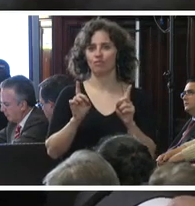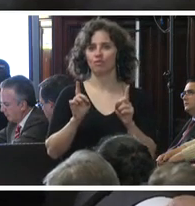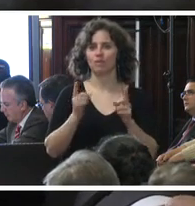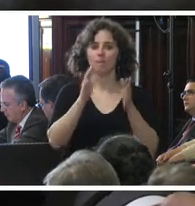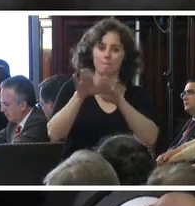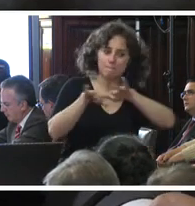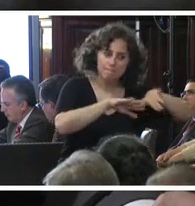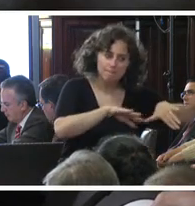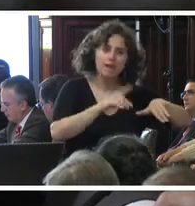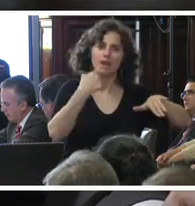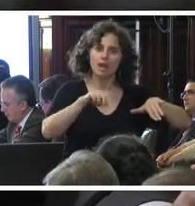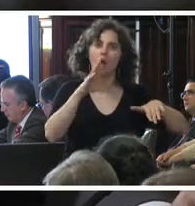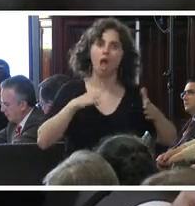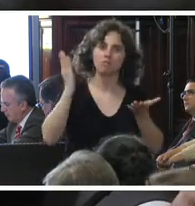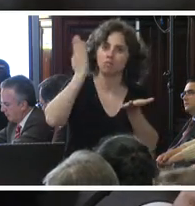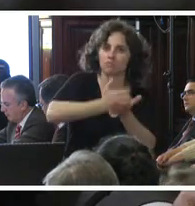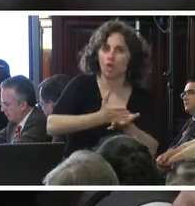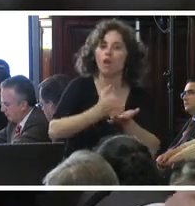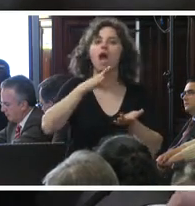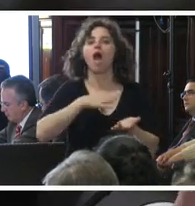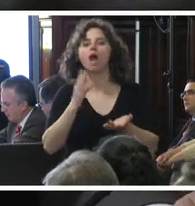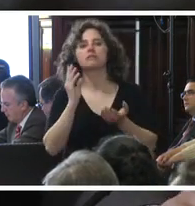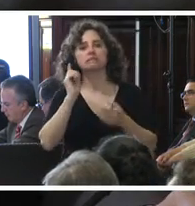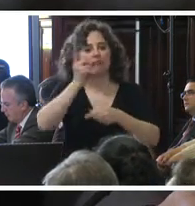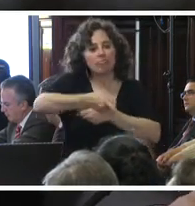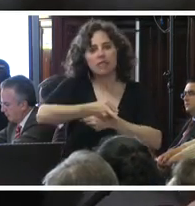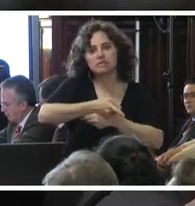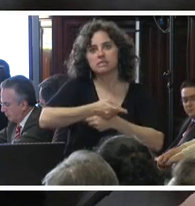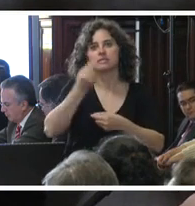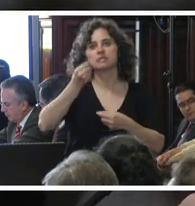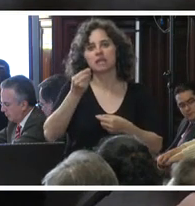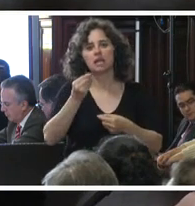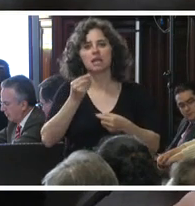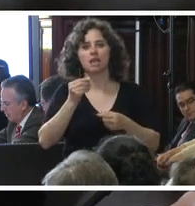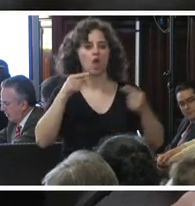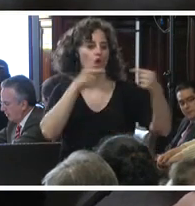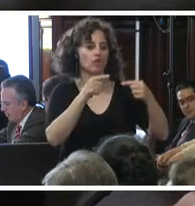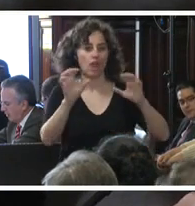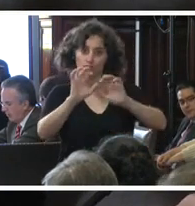Mas, sin embargo, existen sanciones y existen sentencias en contra de los